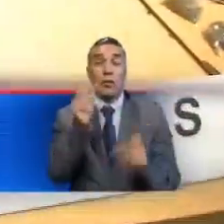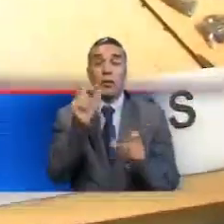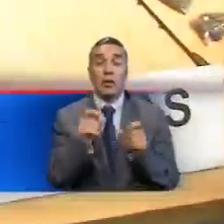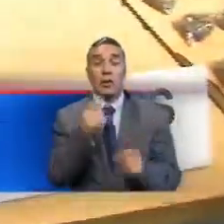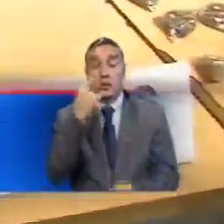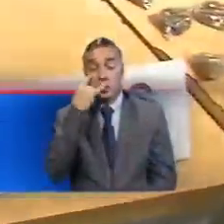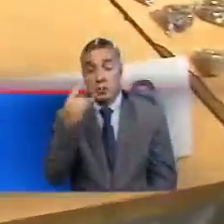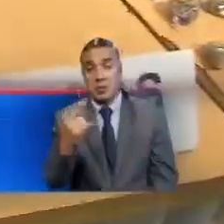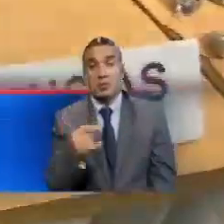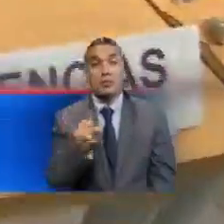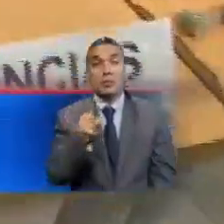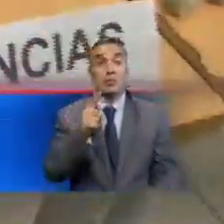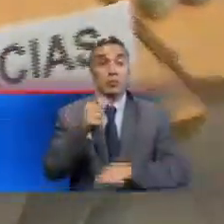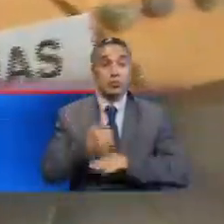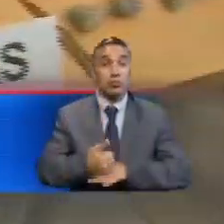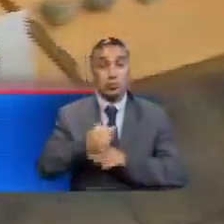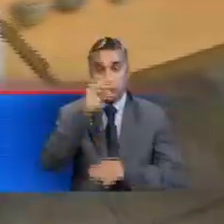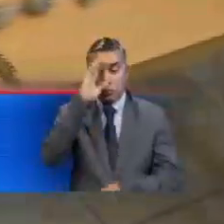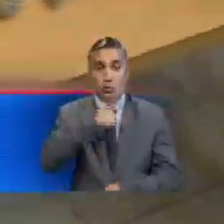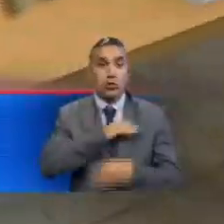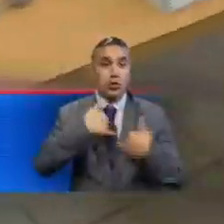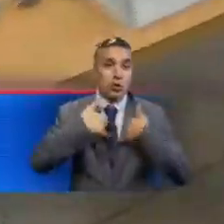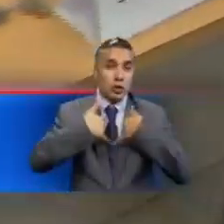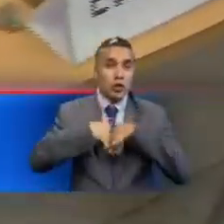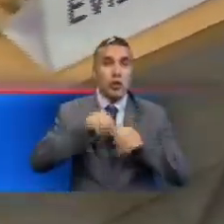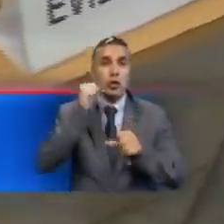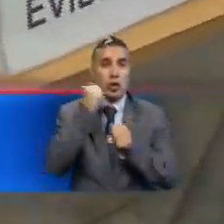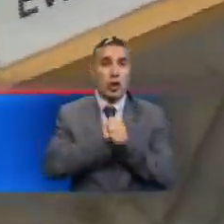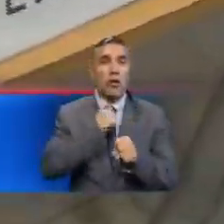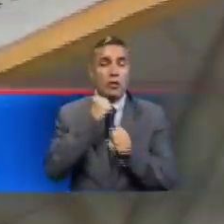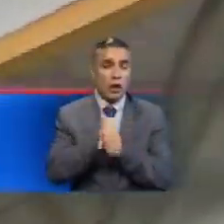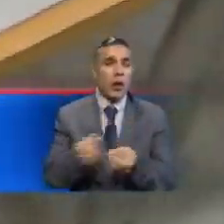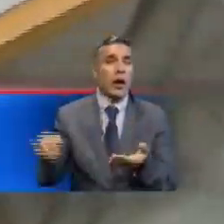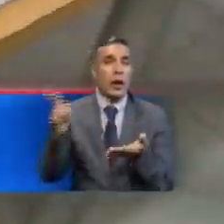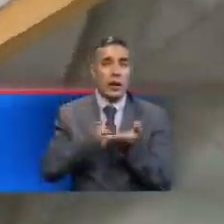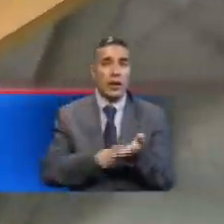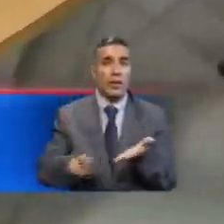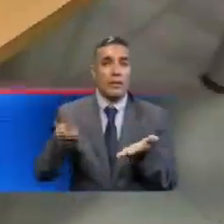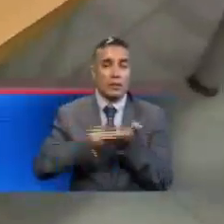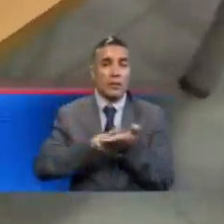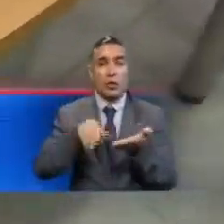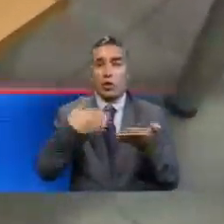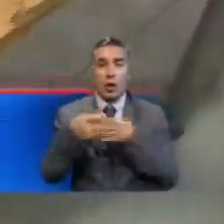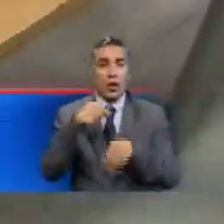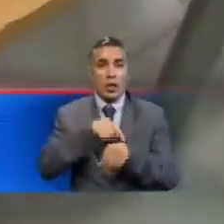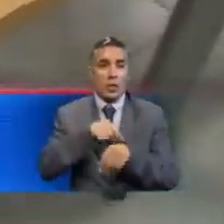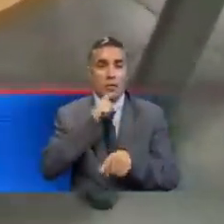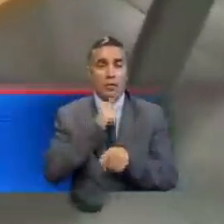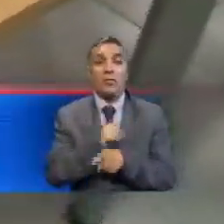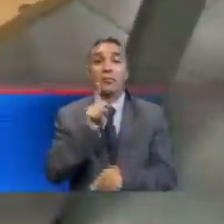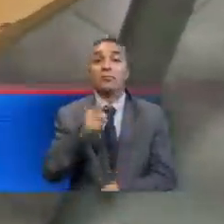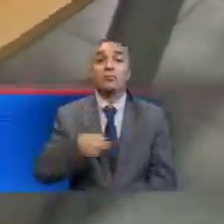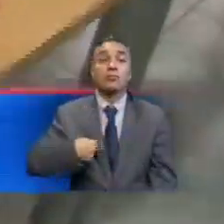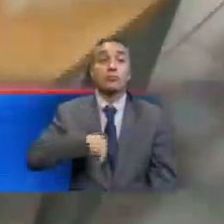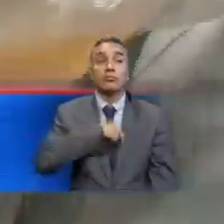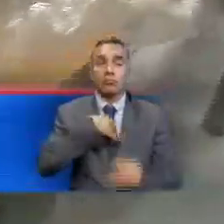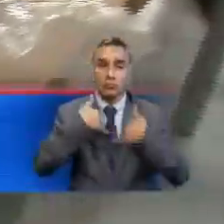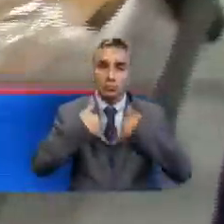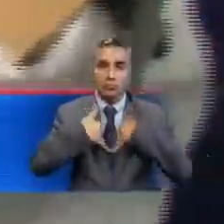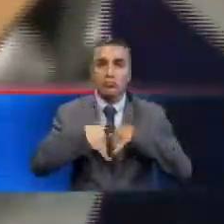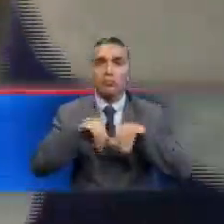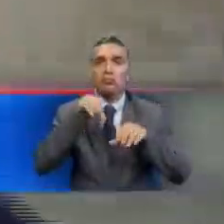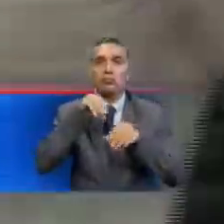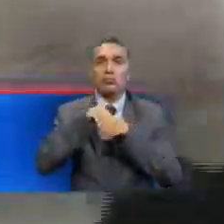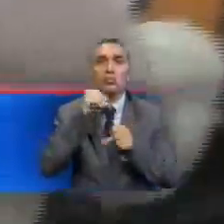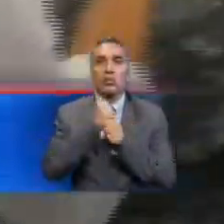como autoridades policiales mencionaban que los operativos van a ser de forma constante a toda hora. Nosotros vamos a continuar con este